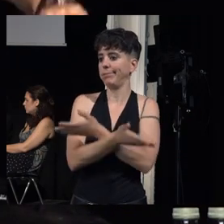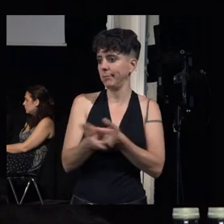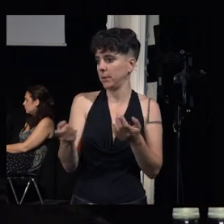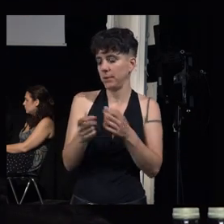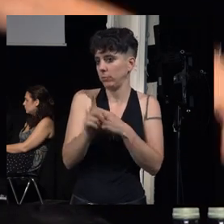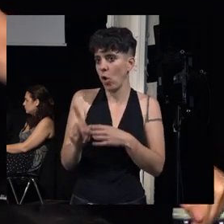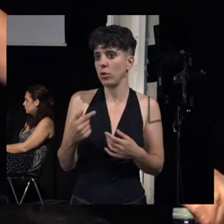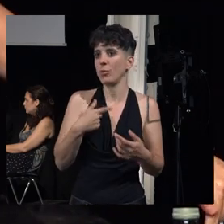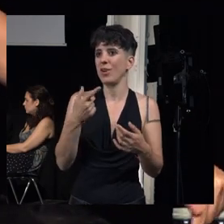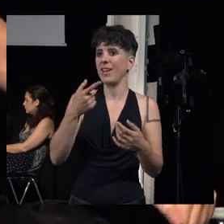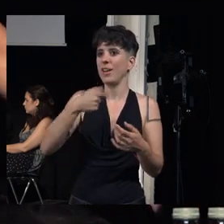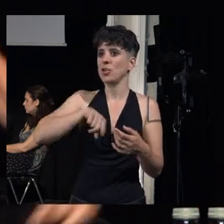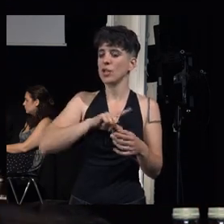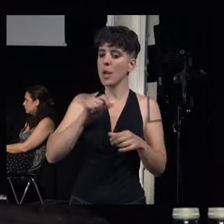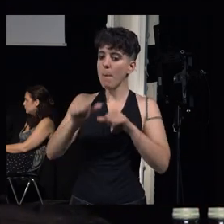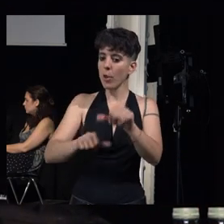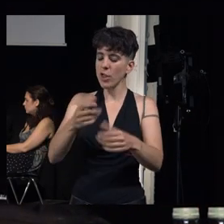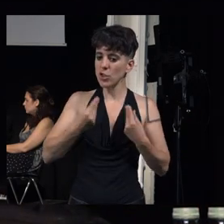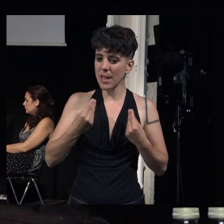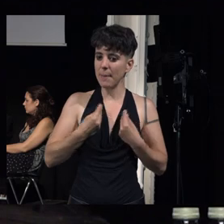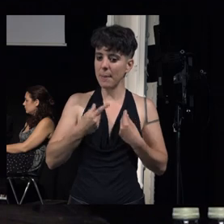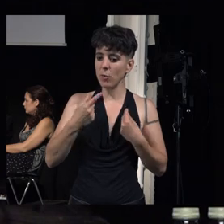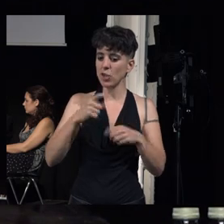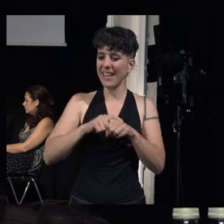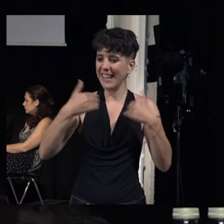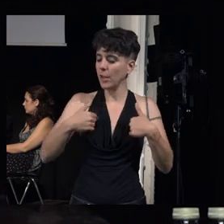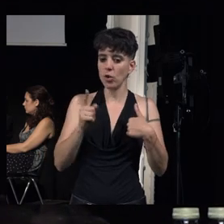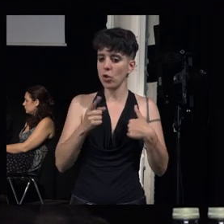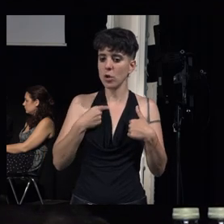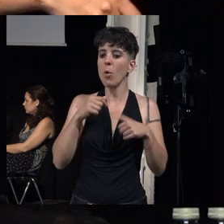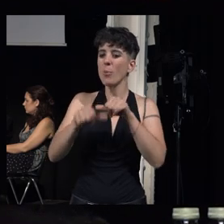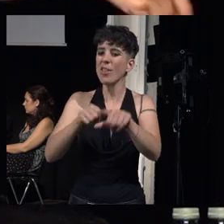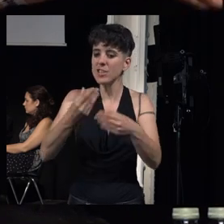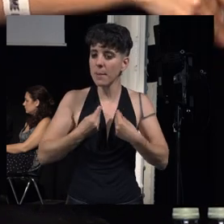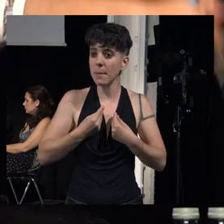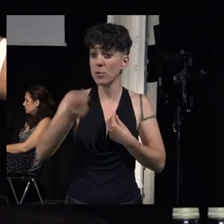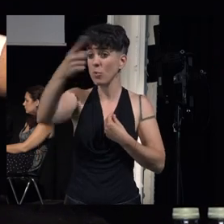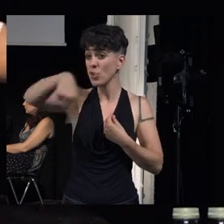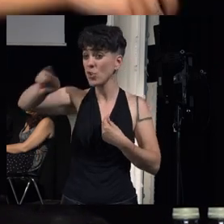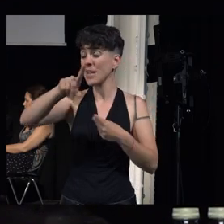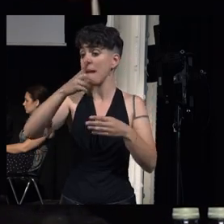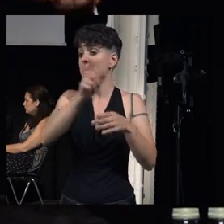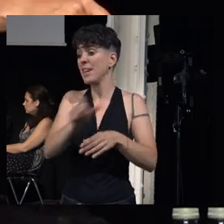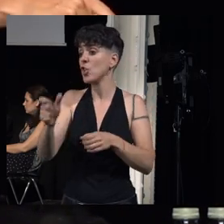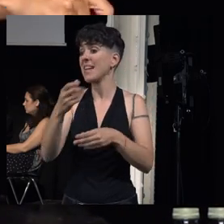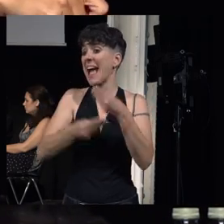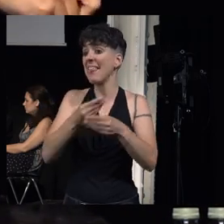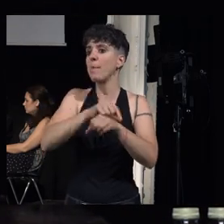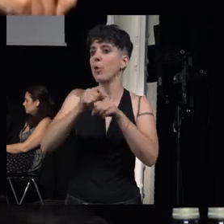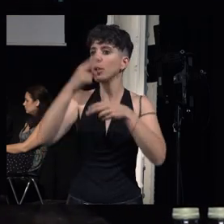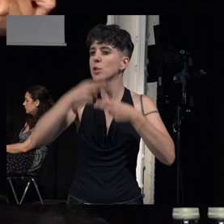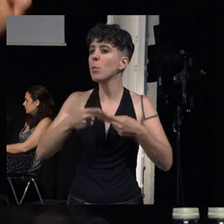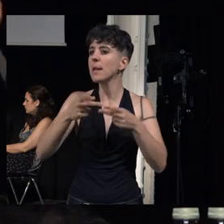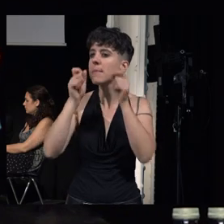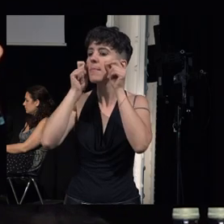que somos, sino con los procesos que vivimos, pero al mismo tiempo, dense en cuenta, señores y señoras que están haciendo políticas públicas, de que esto